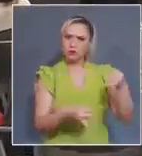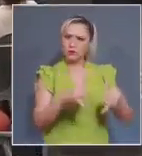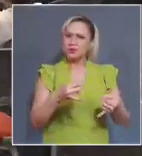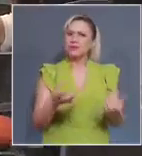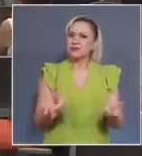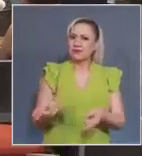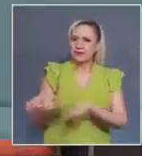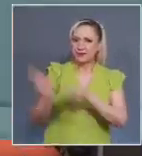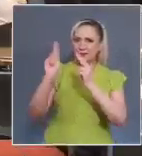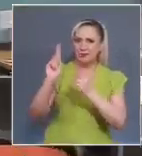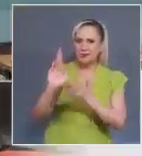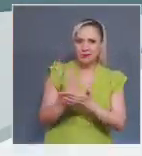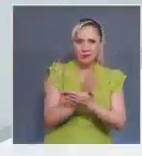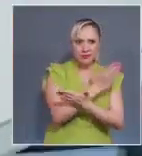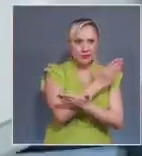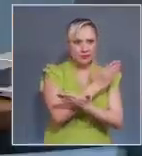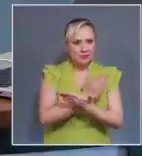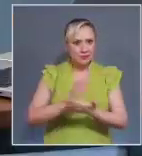Laura Murillo.